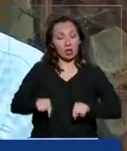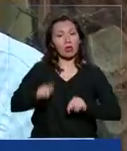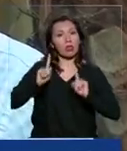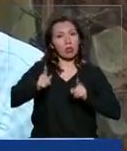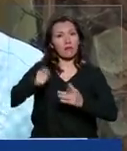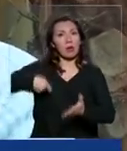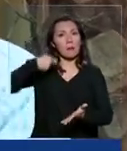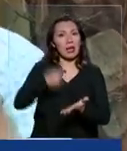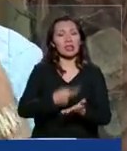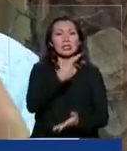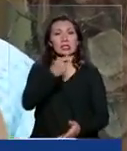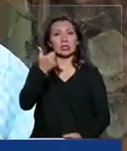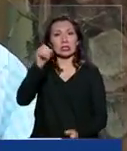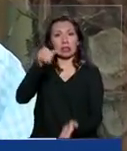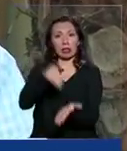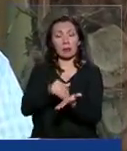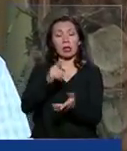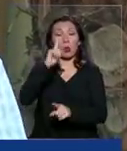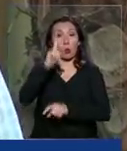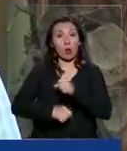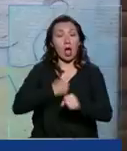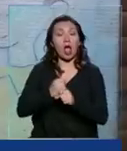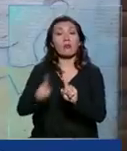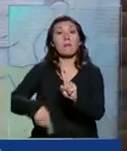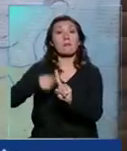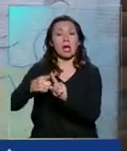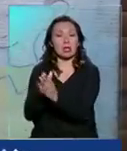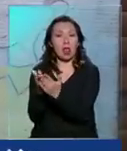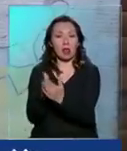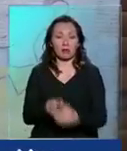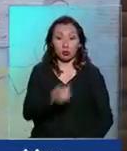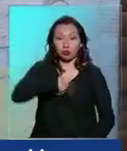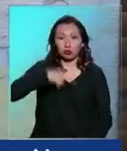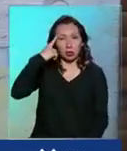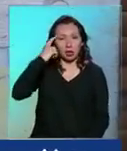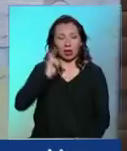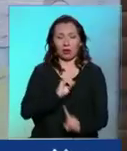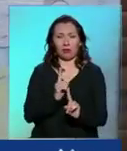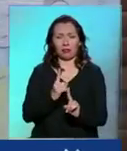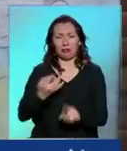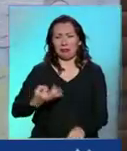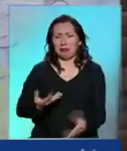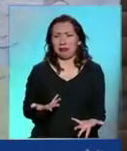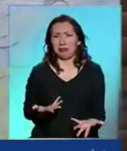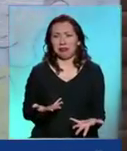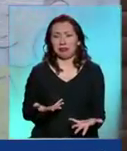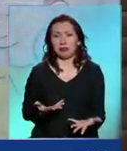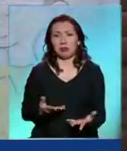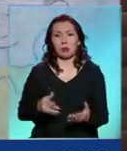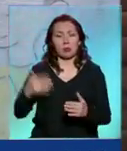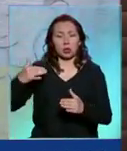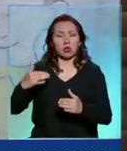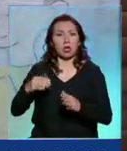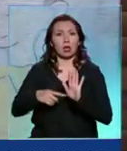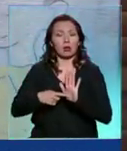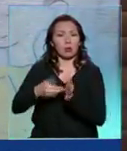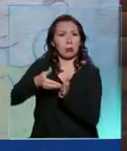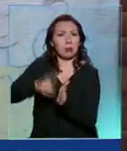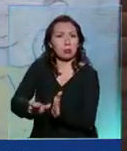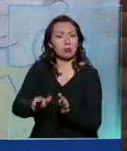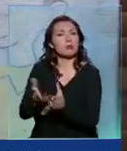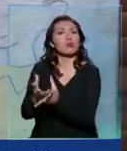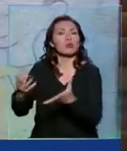pagar 160 mil pesos al año más en libros. Nosotros creemos que no hay razones como de peso que te permitan rechazar